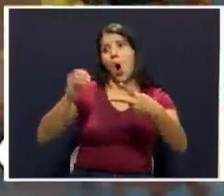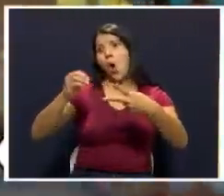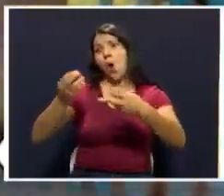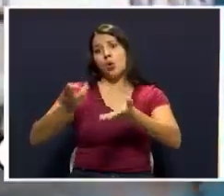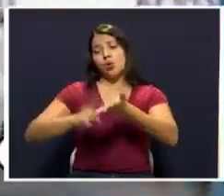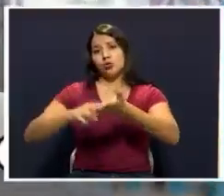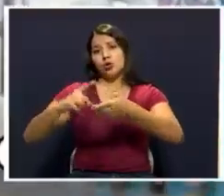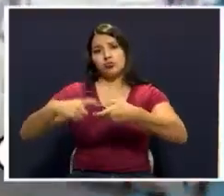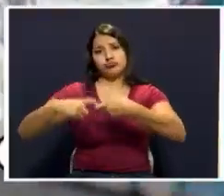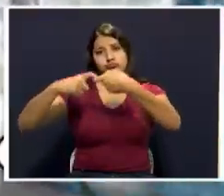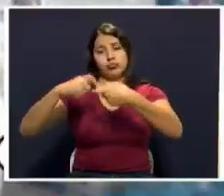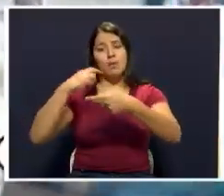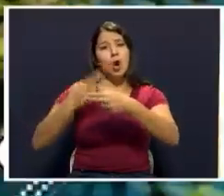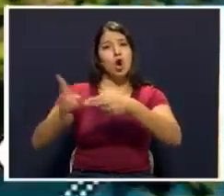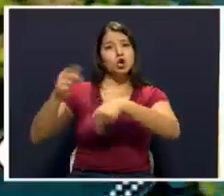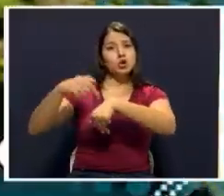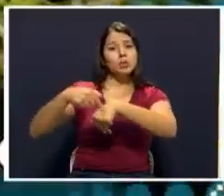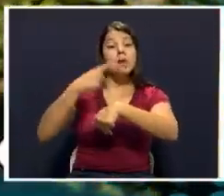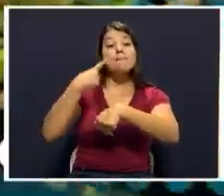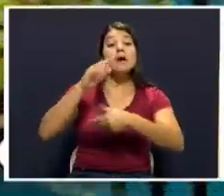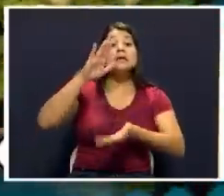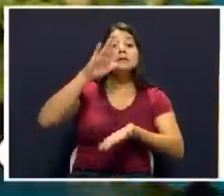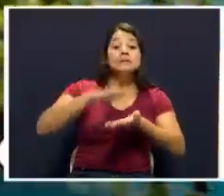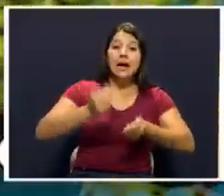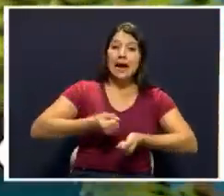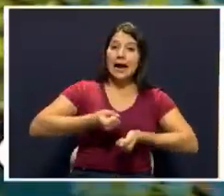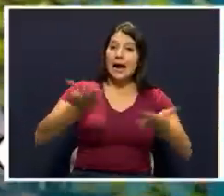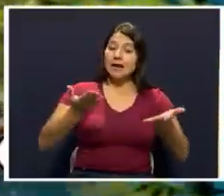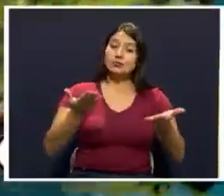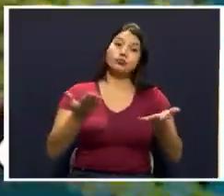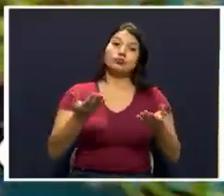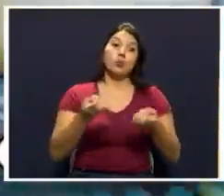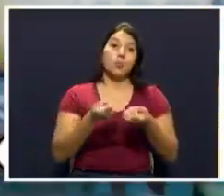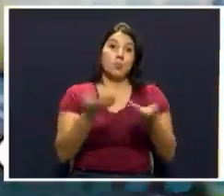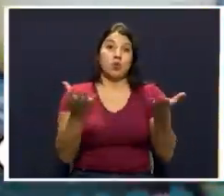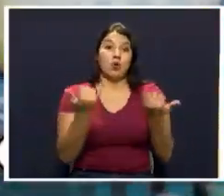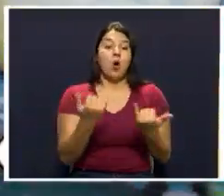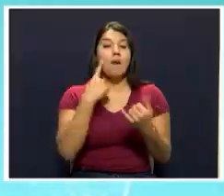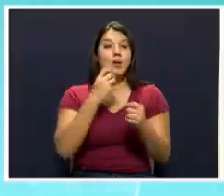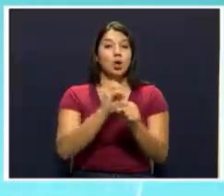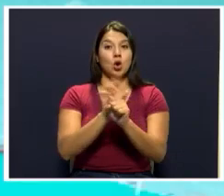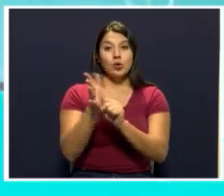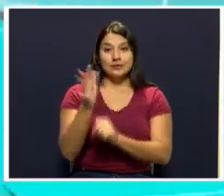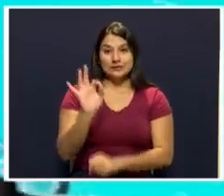contratos para reducir el gasto público en medio de la crisis por el COVID-19.